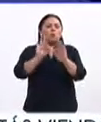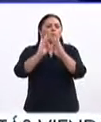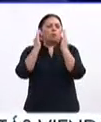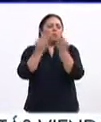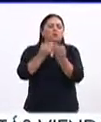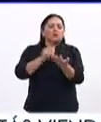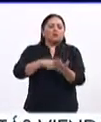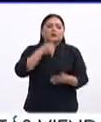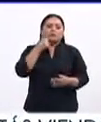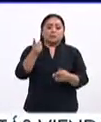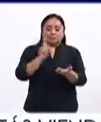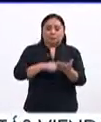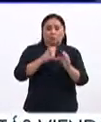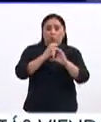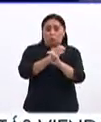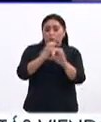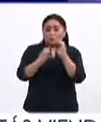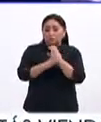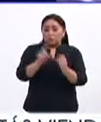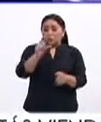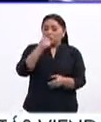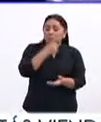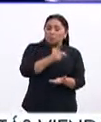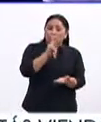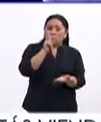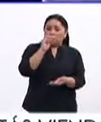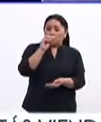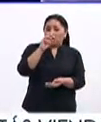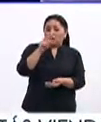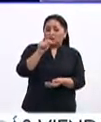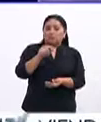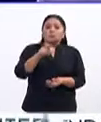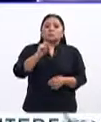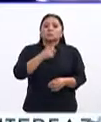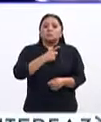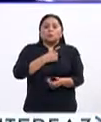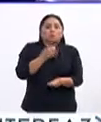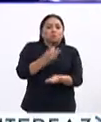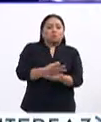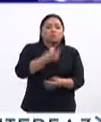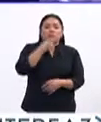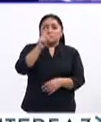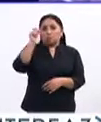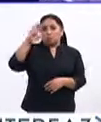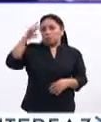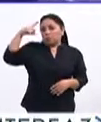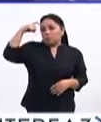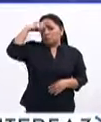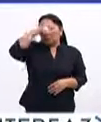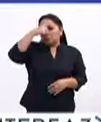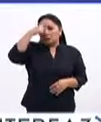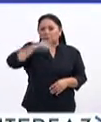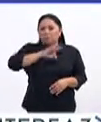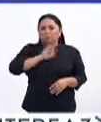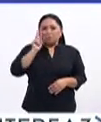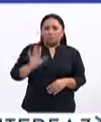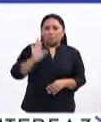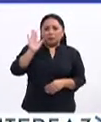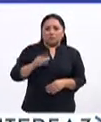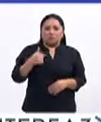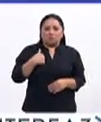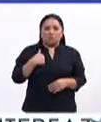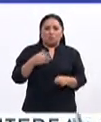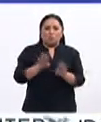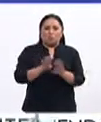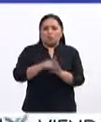decir que las cosas que dice un poeta no solamente deben ser difíciles para parecer que yo sé más